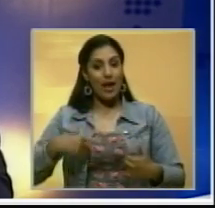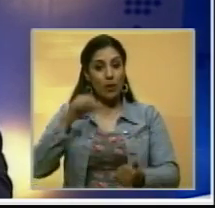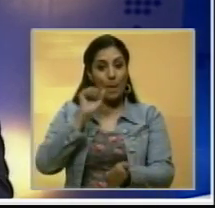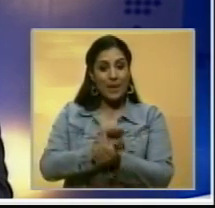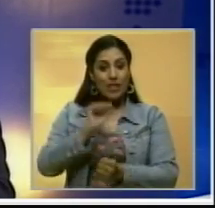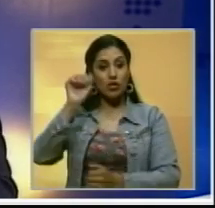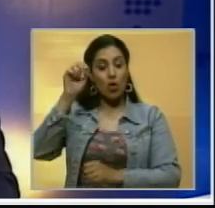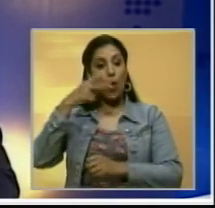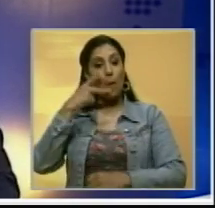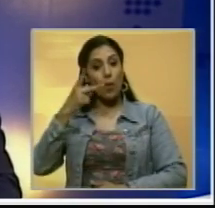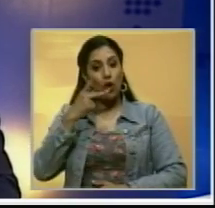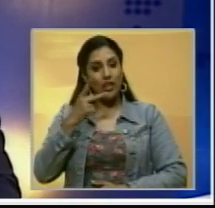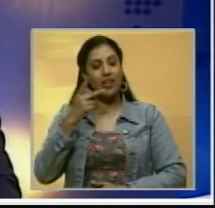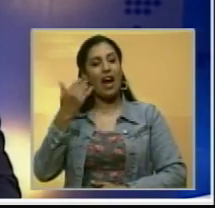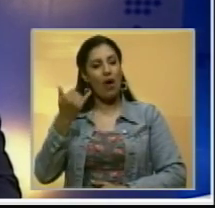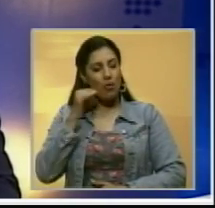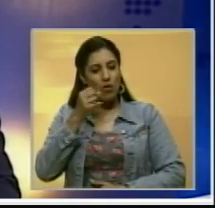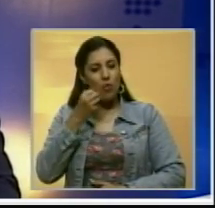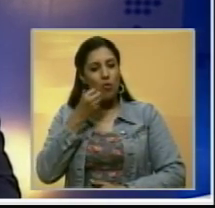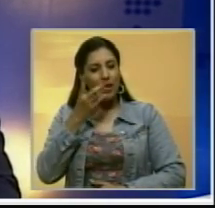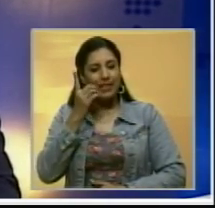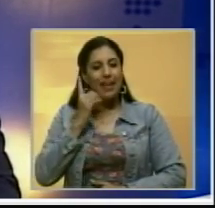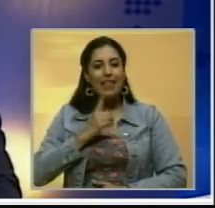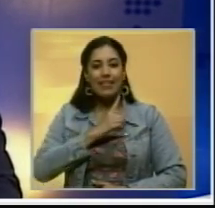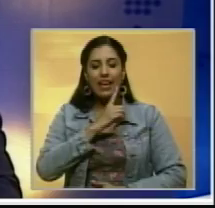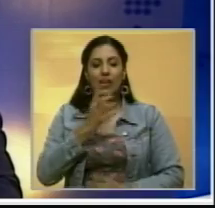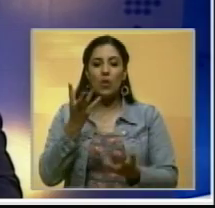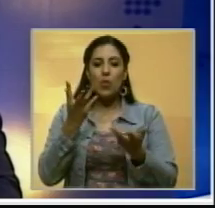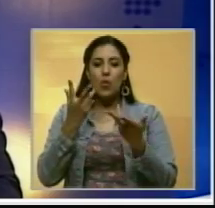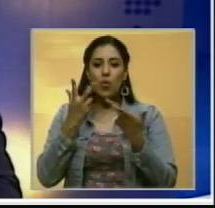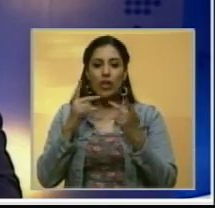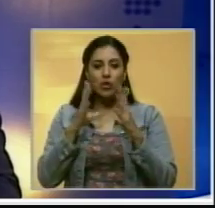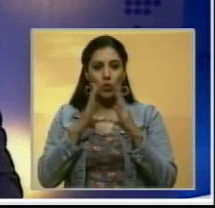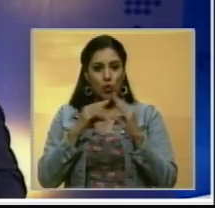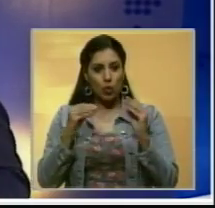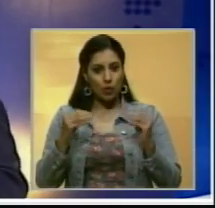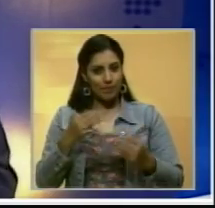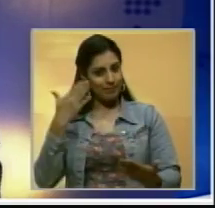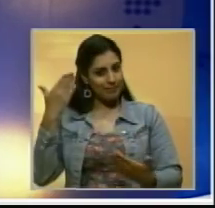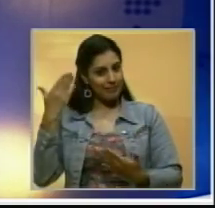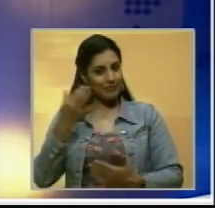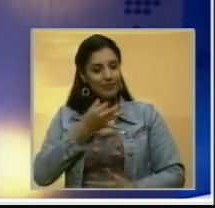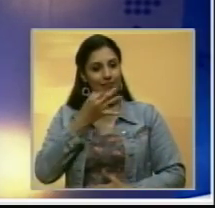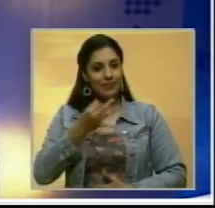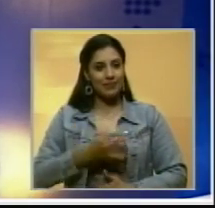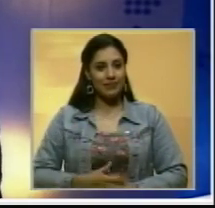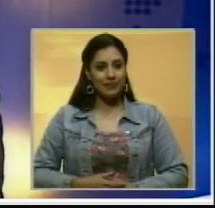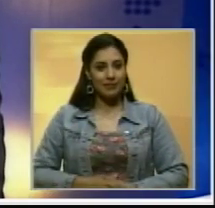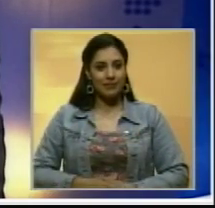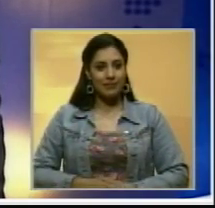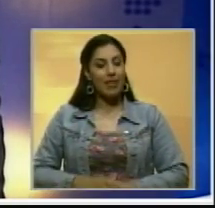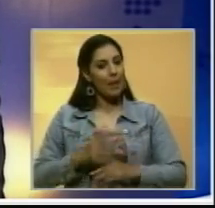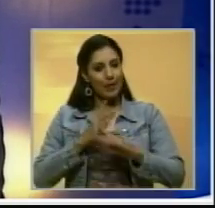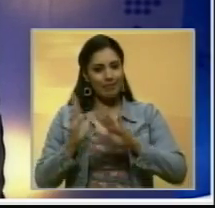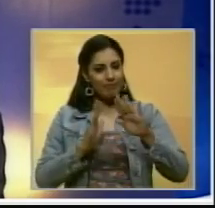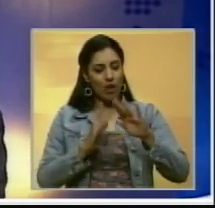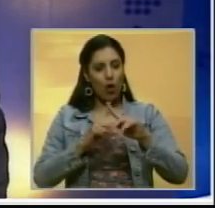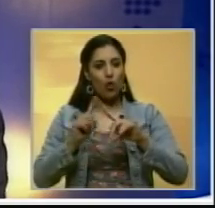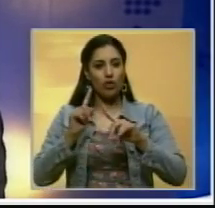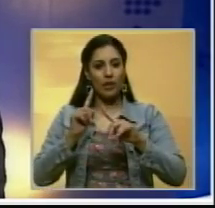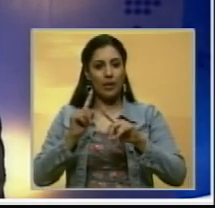políticos. Diana Vázquez se encuentra en vivo desde la sede del Parlamento y nos cuenta más detalles. Adelante, Diana. Bueno, va a